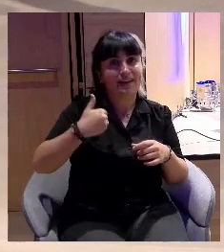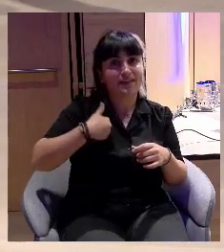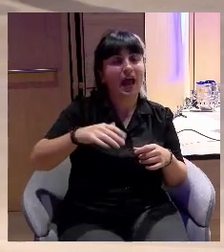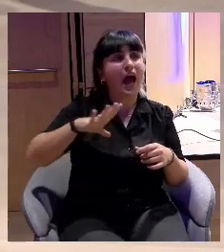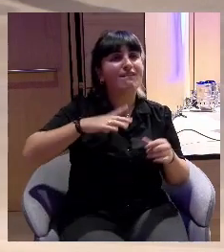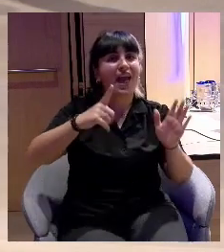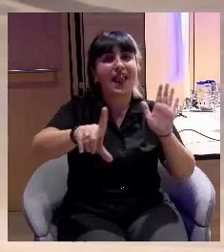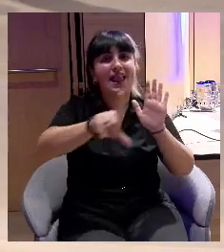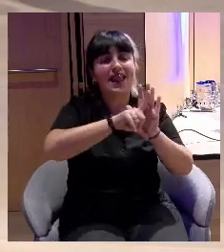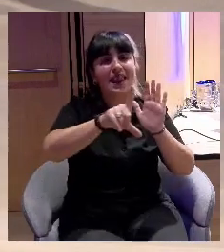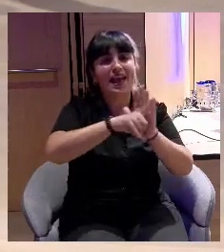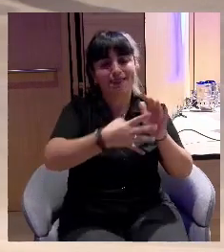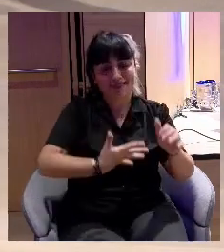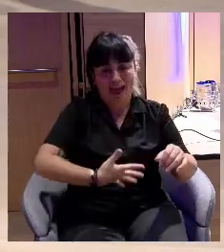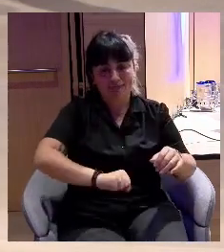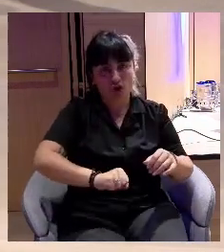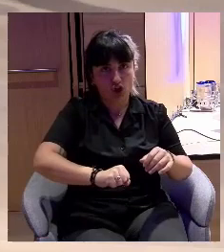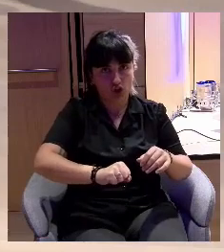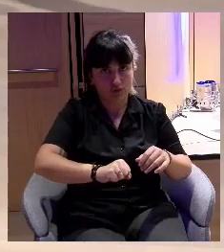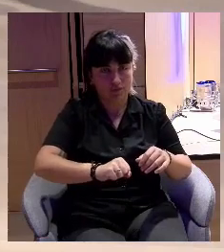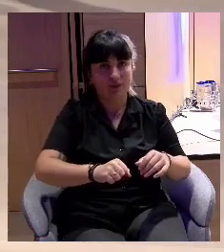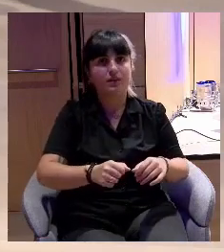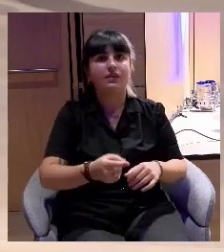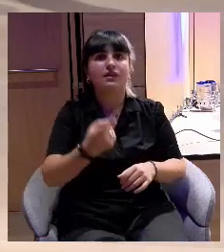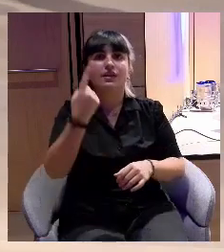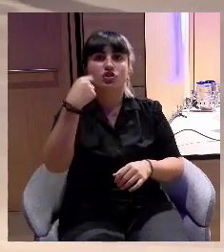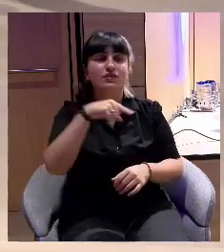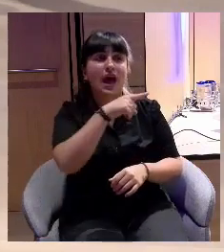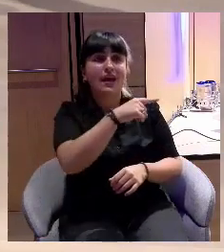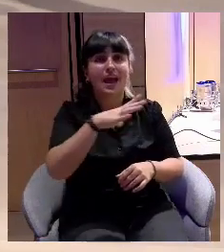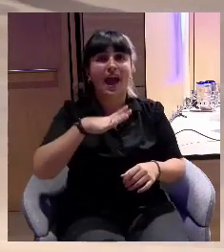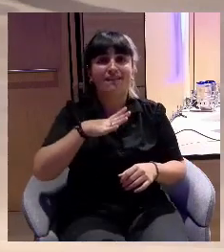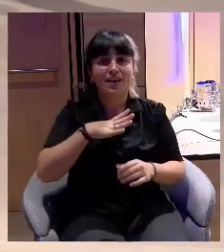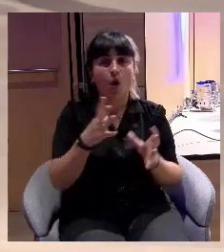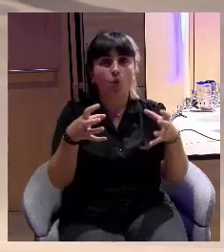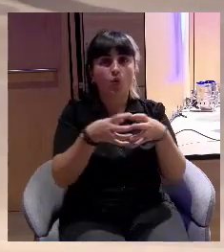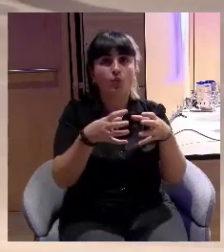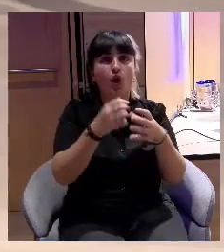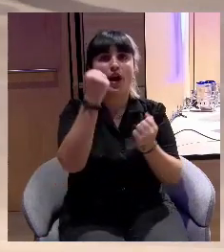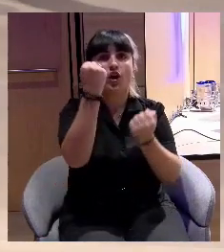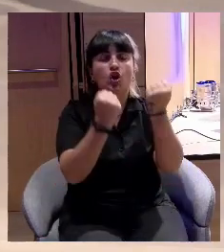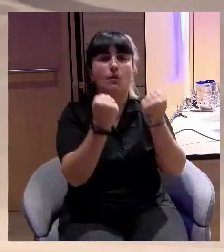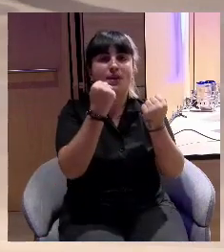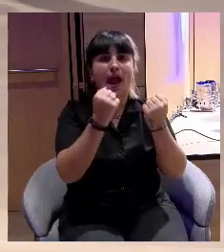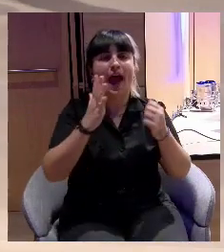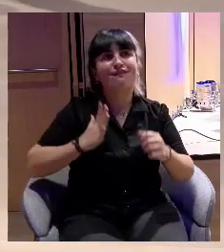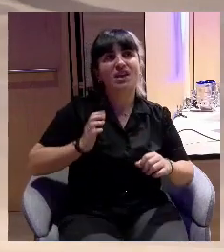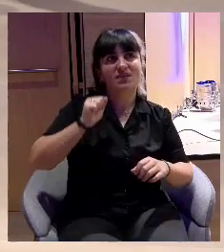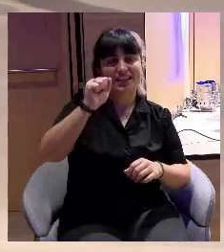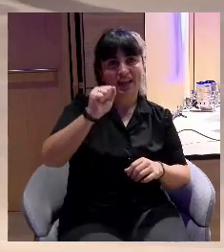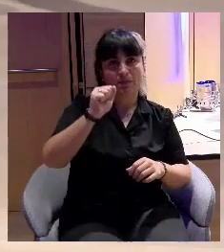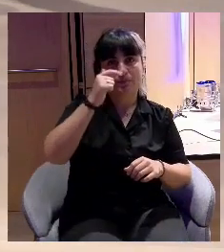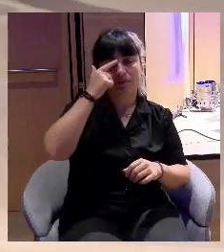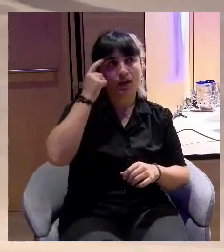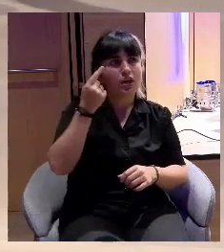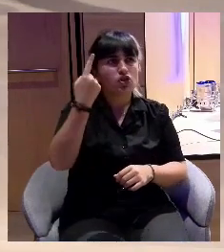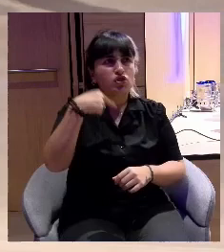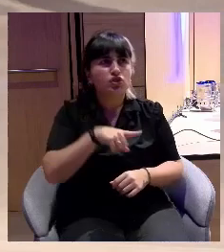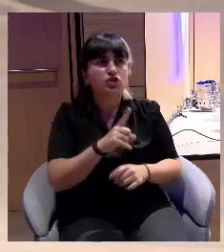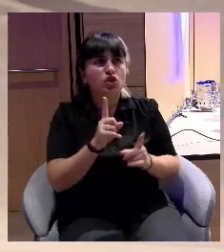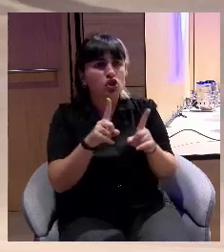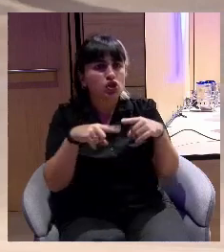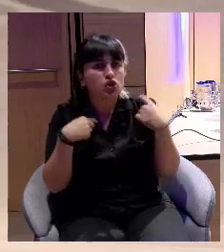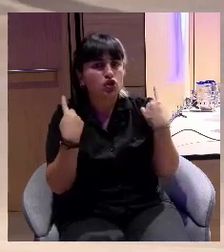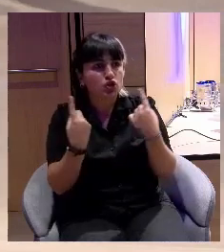Yo colaboro con una organización que se llama Economía Feminista y salimos rápidamente a decir, bueno, vamos a hacer el poroteo. Le